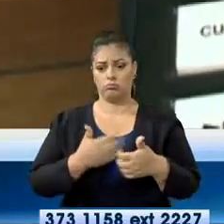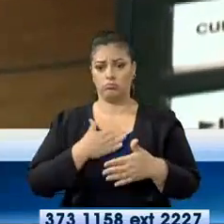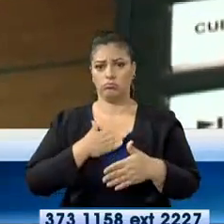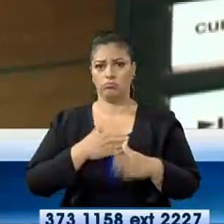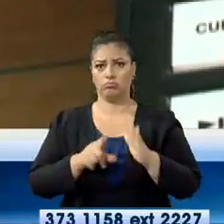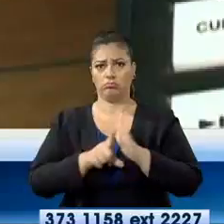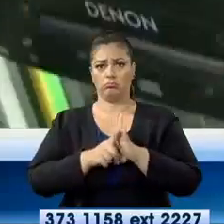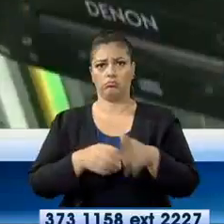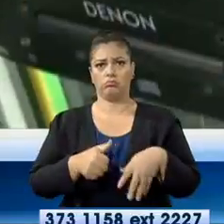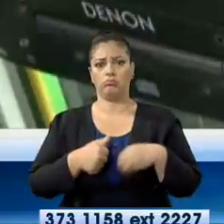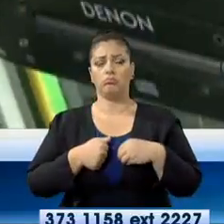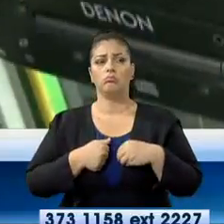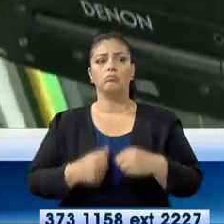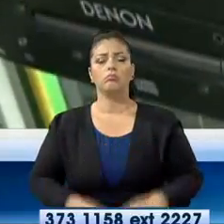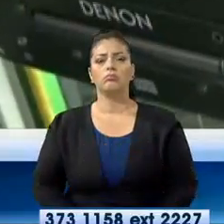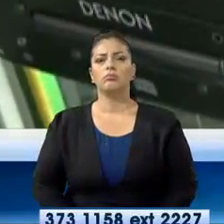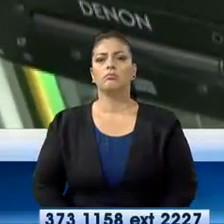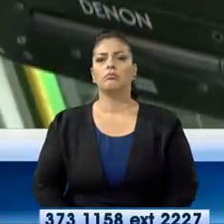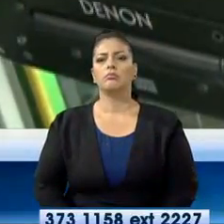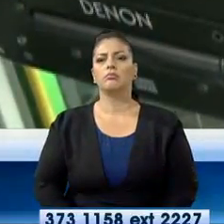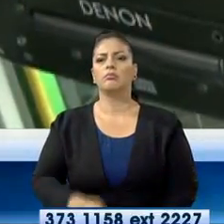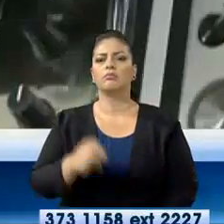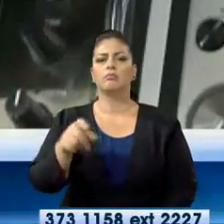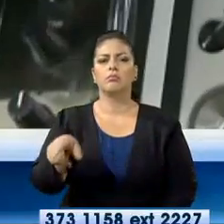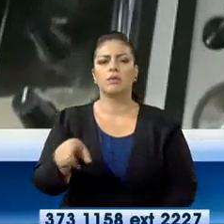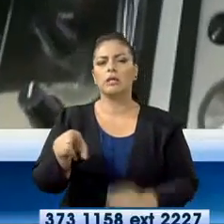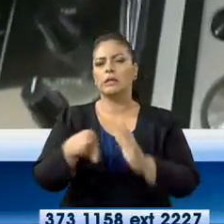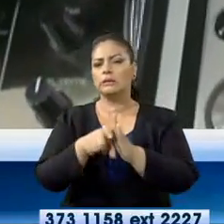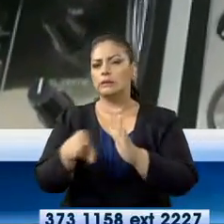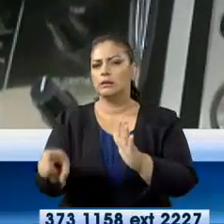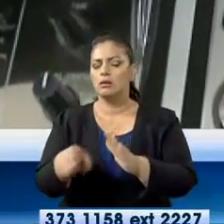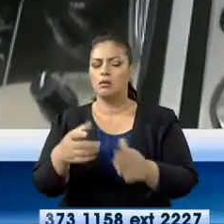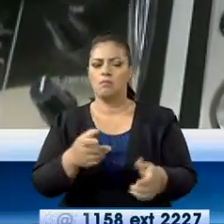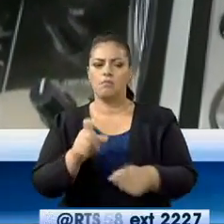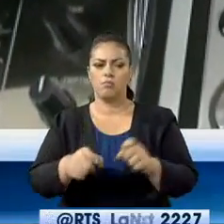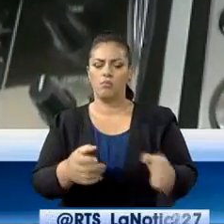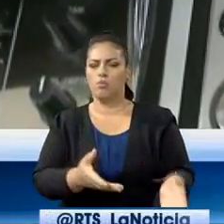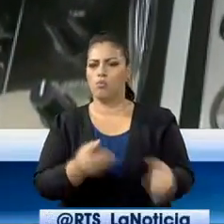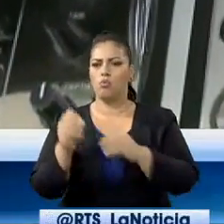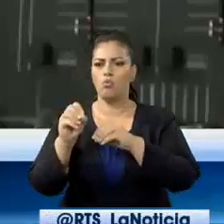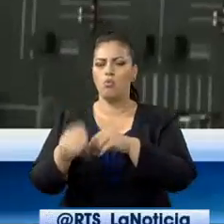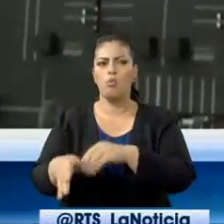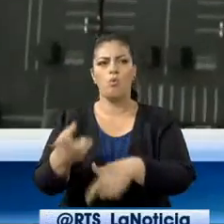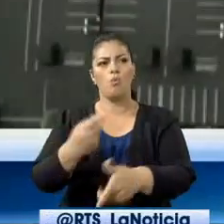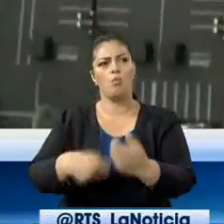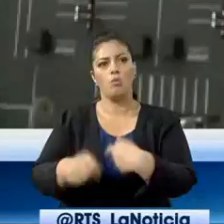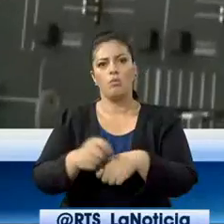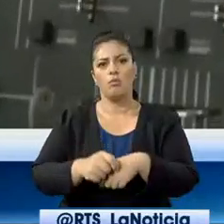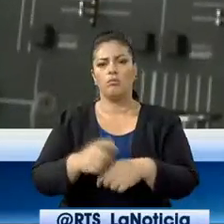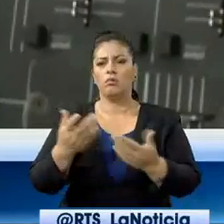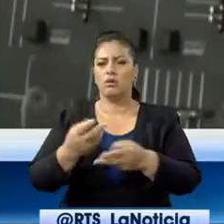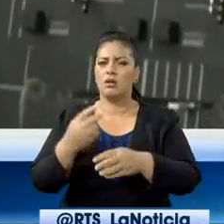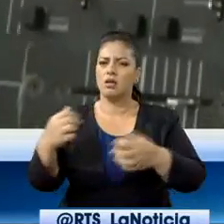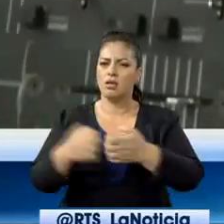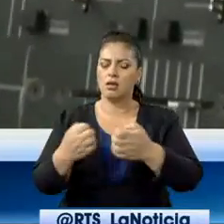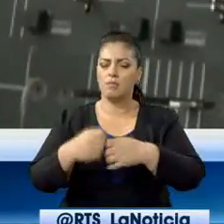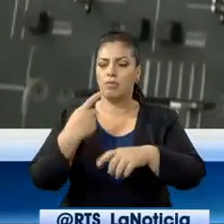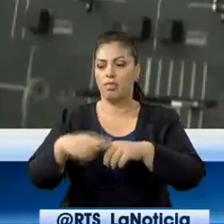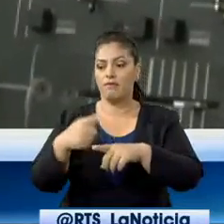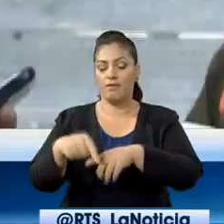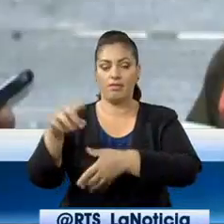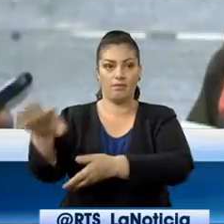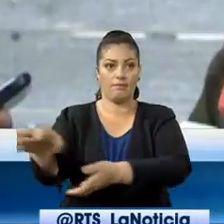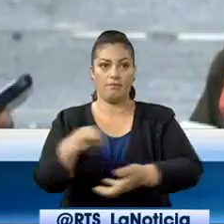ubicar un sitio donde supuestamente se adquiría artículos de dudosa procedencia. Una variedad de equipos fueron incautados y llevados a las bodegas de la Policía